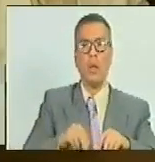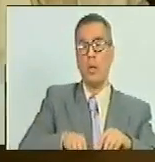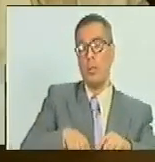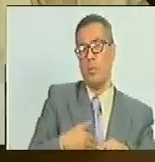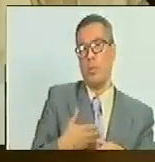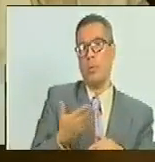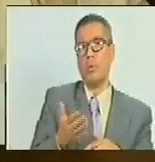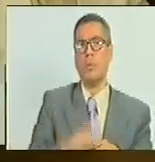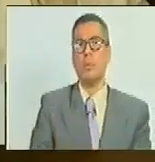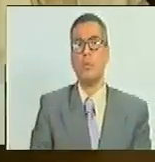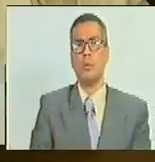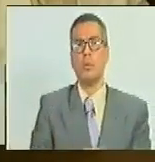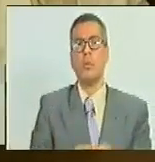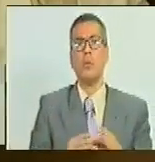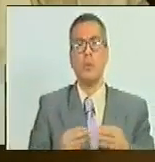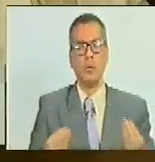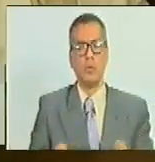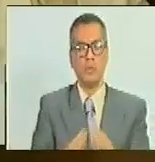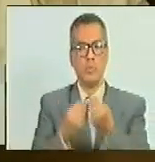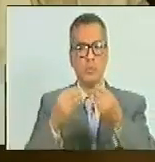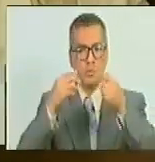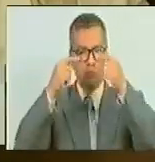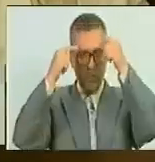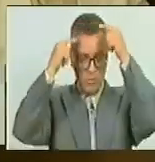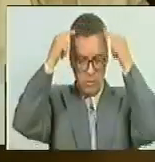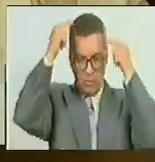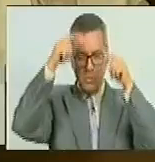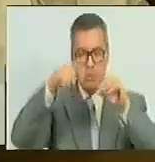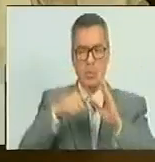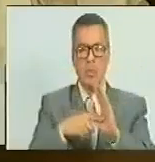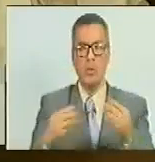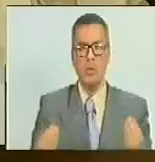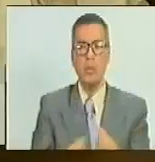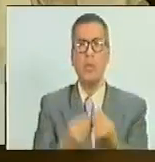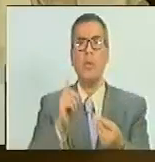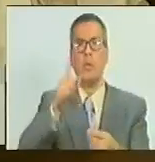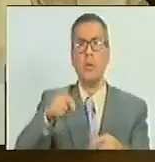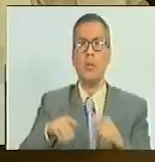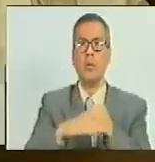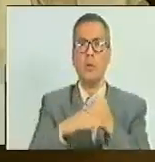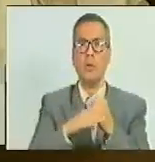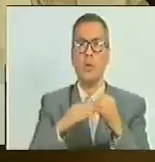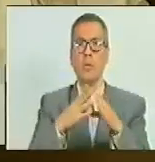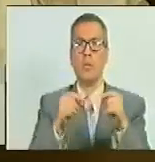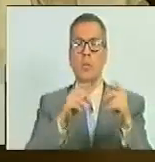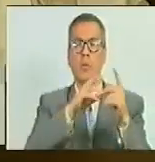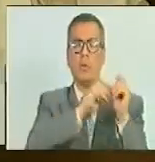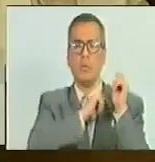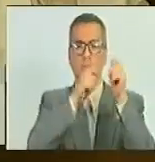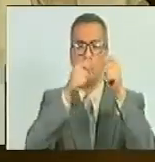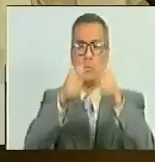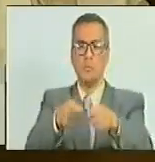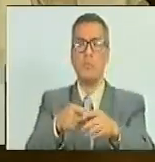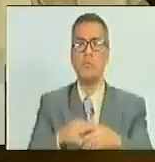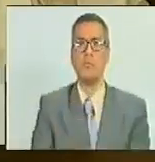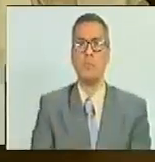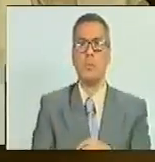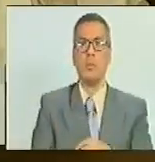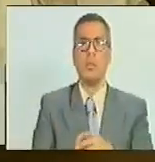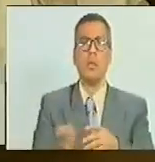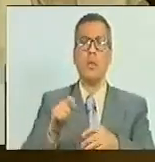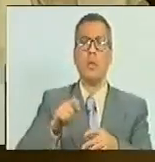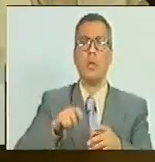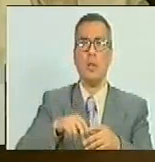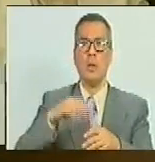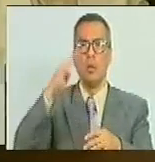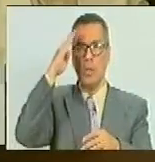decán del comandante presidente Hugo Chávez Frías. Igualmente asumió la responsabilidad de agregado